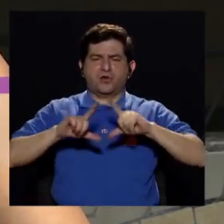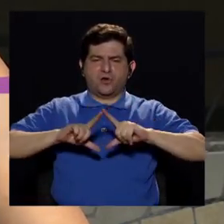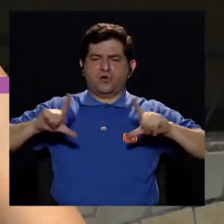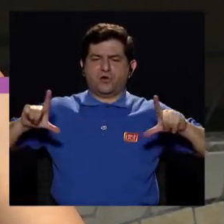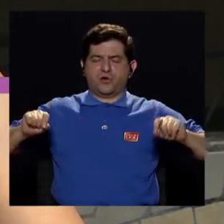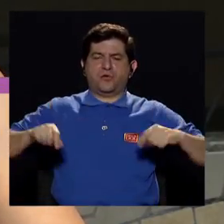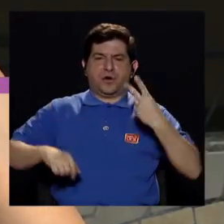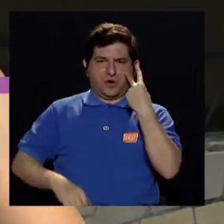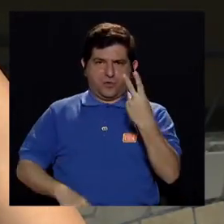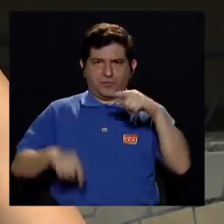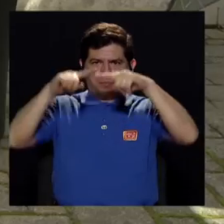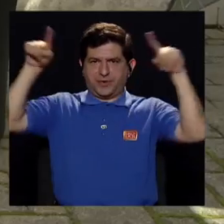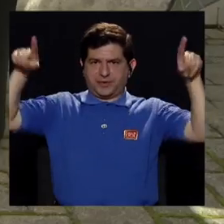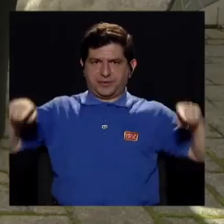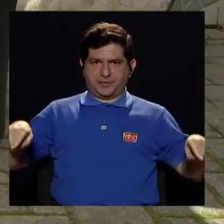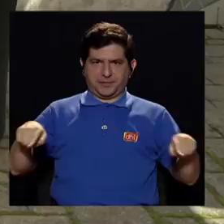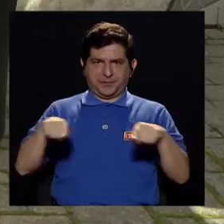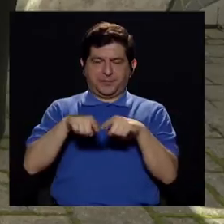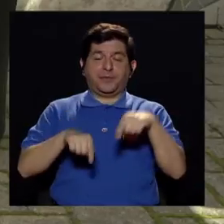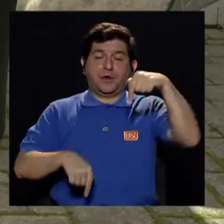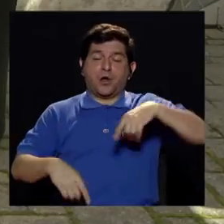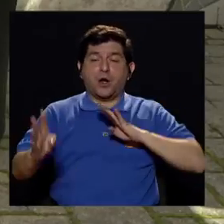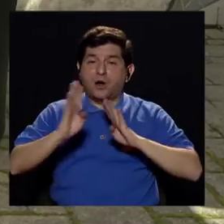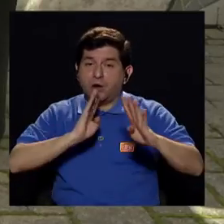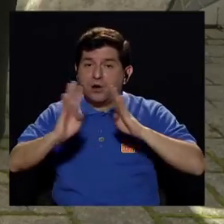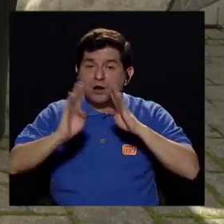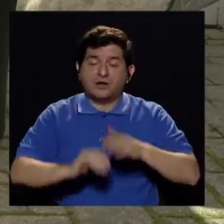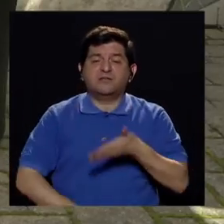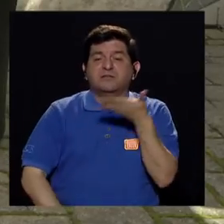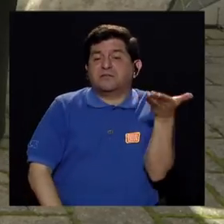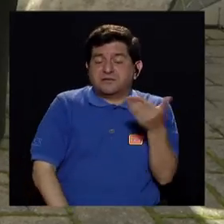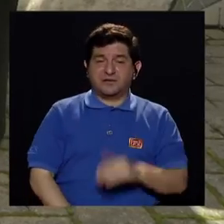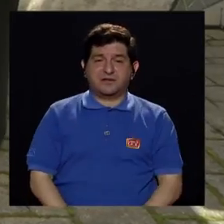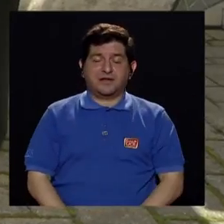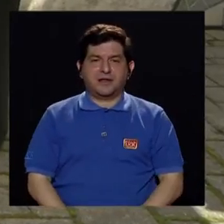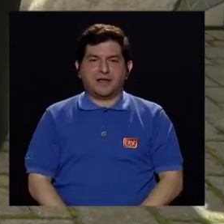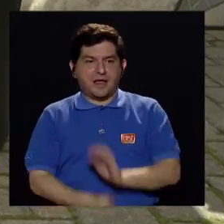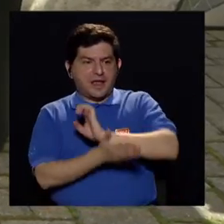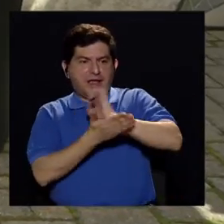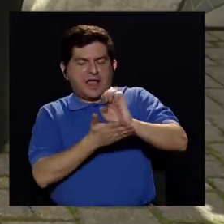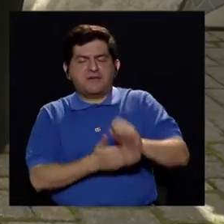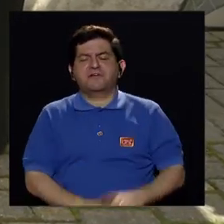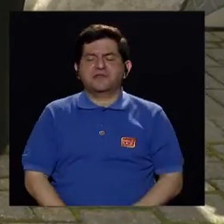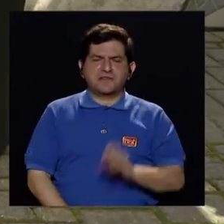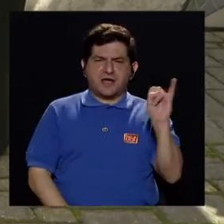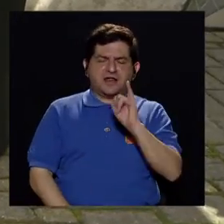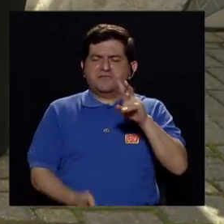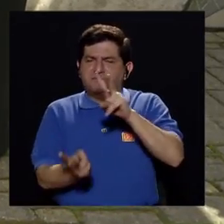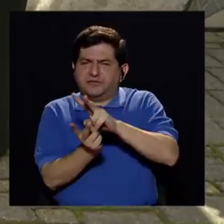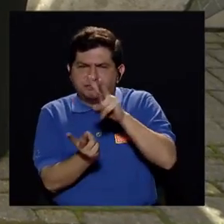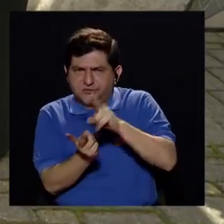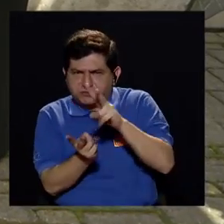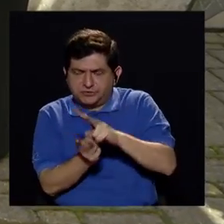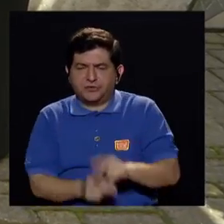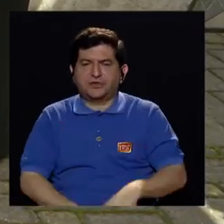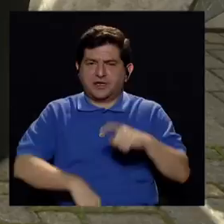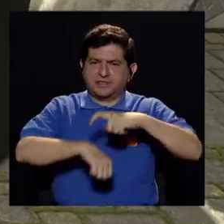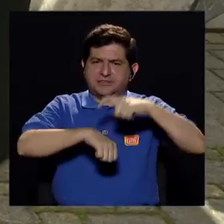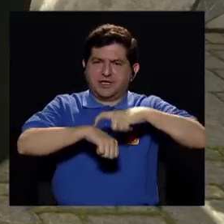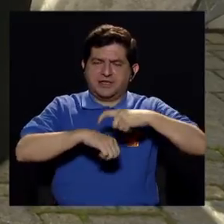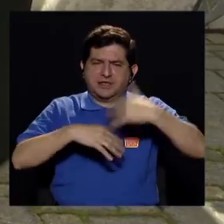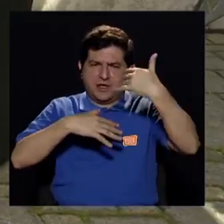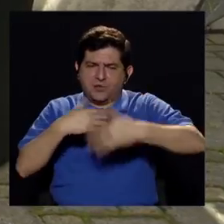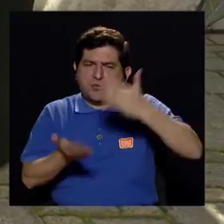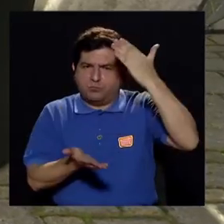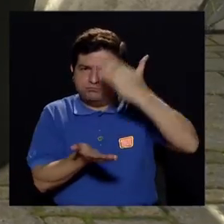actualmente en su pantalla. Y hoy estamos conversando acerca de la prevención de infecciones de transmisión sexual en el periodo de la